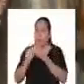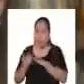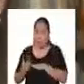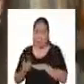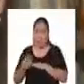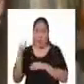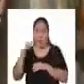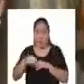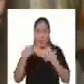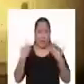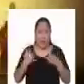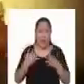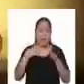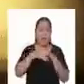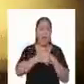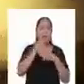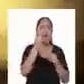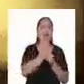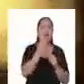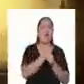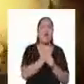económicamente activa está en el sector informal.